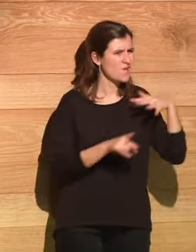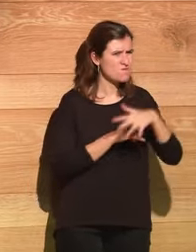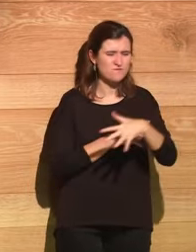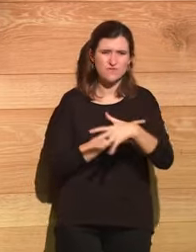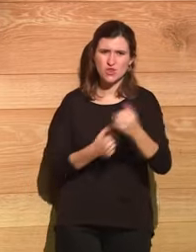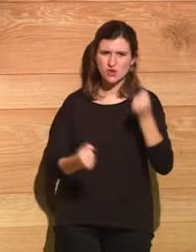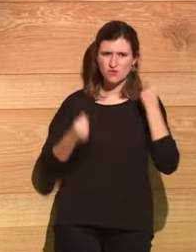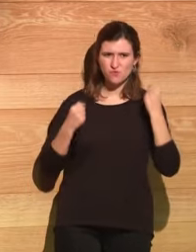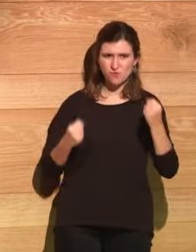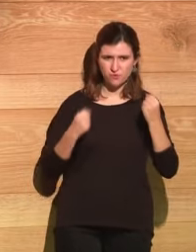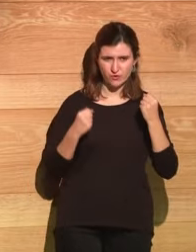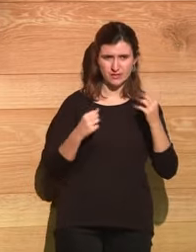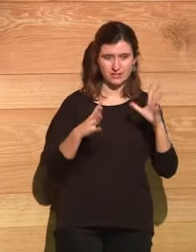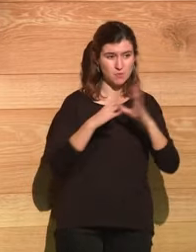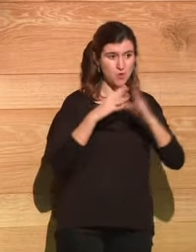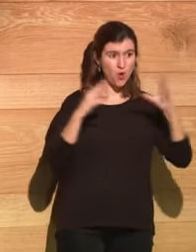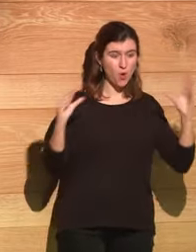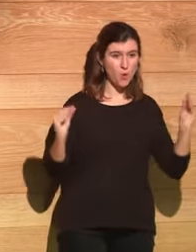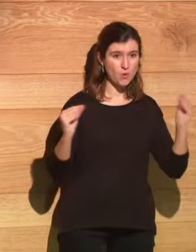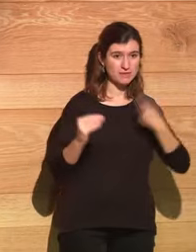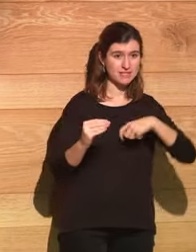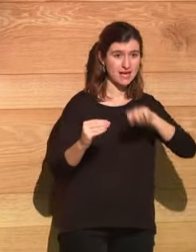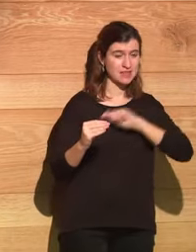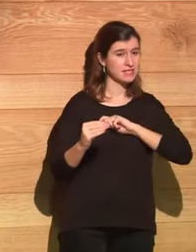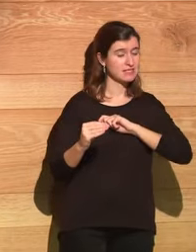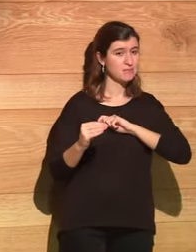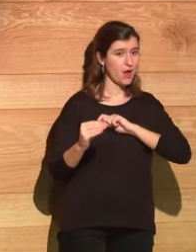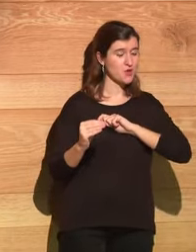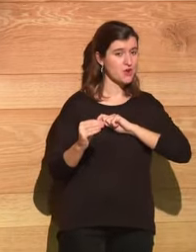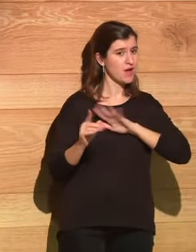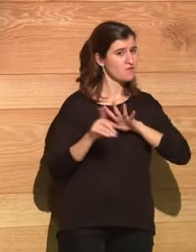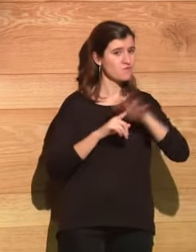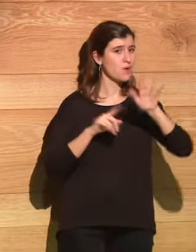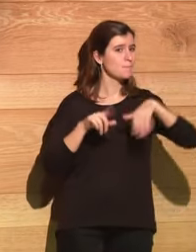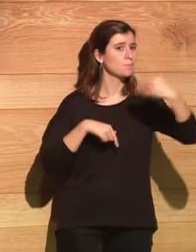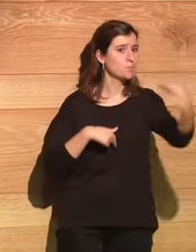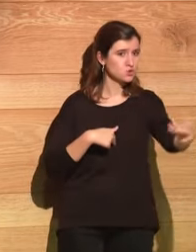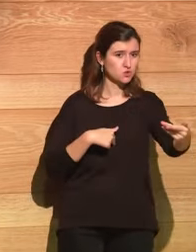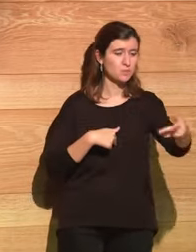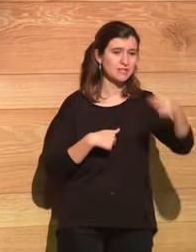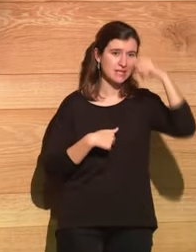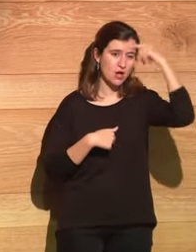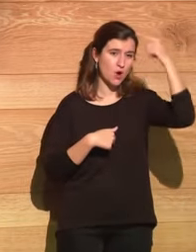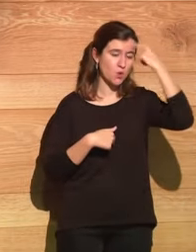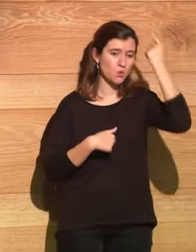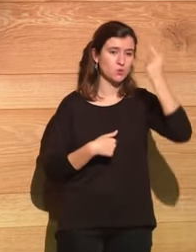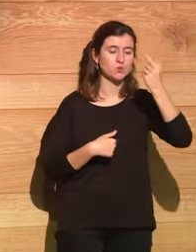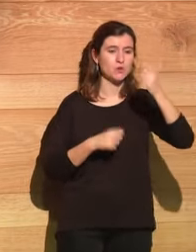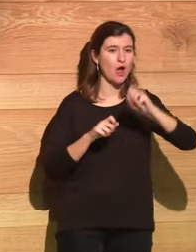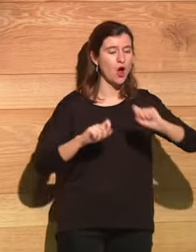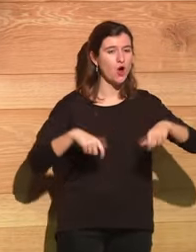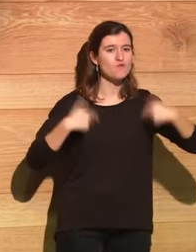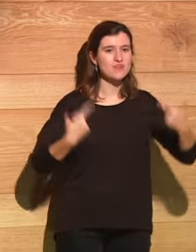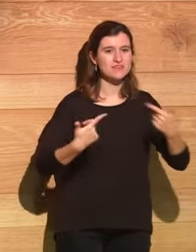rebasó la Universidad Española y rebasó realmente la cultura oficial española.